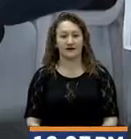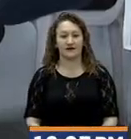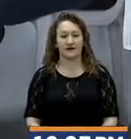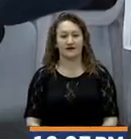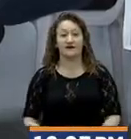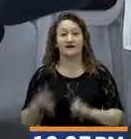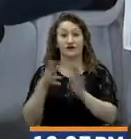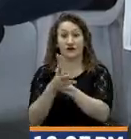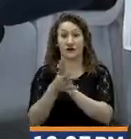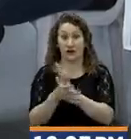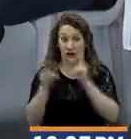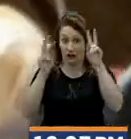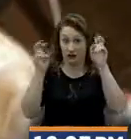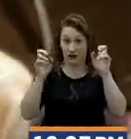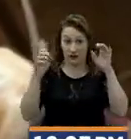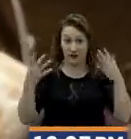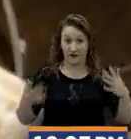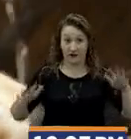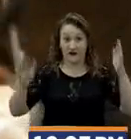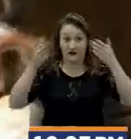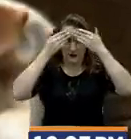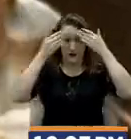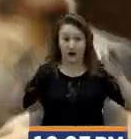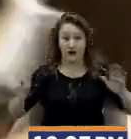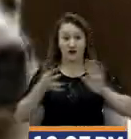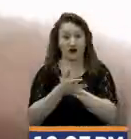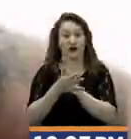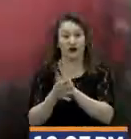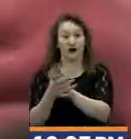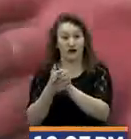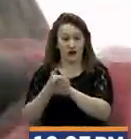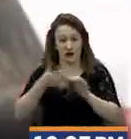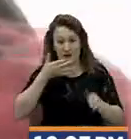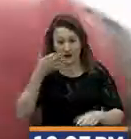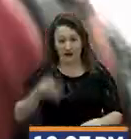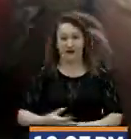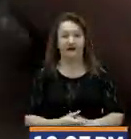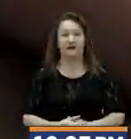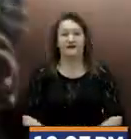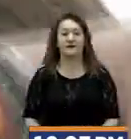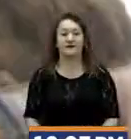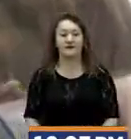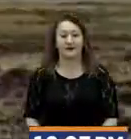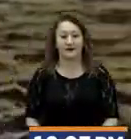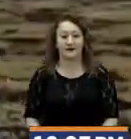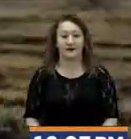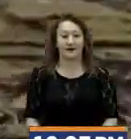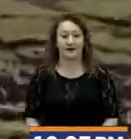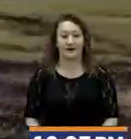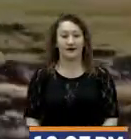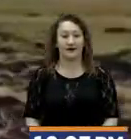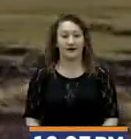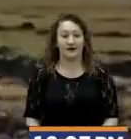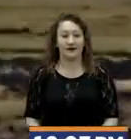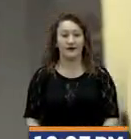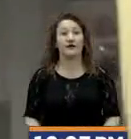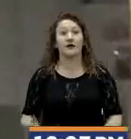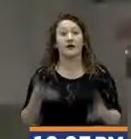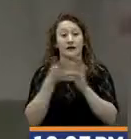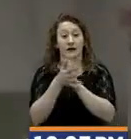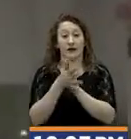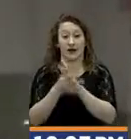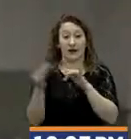informar sobre las fiestas de la democracia, contar sobre los amigos de verdad, ahora sí, ¿te acuerdas? Ahora. Reportar sobre una